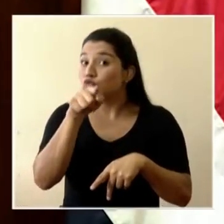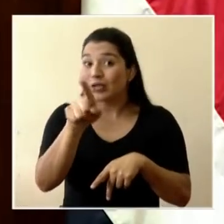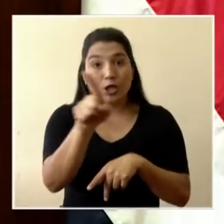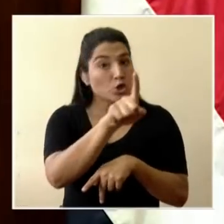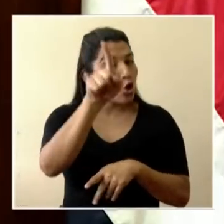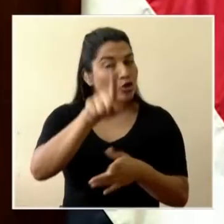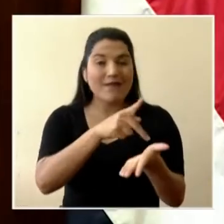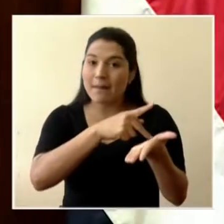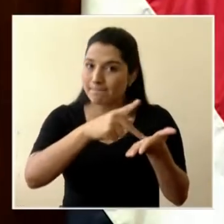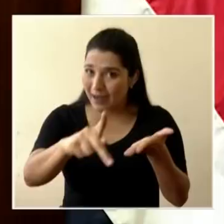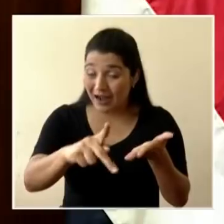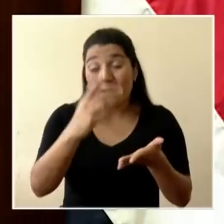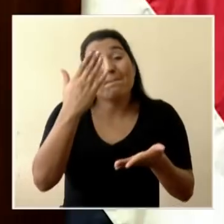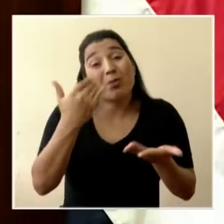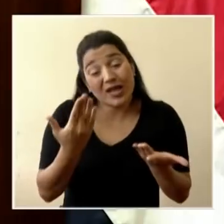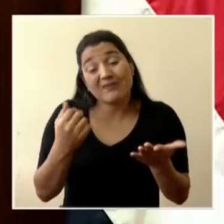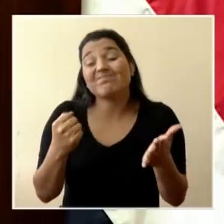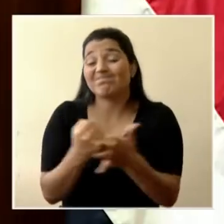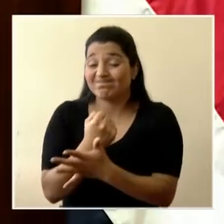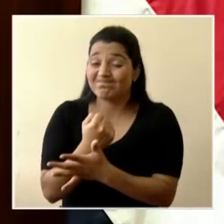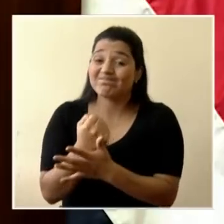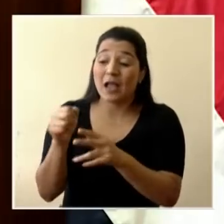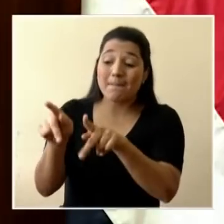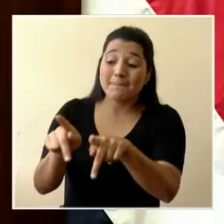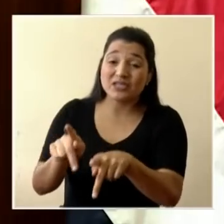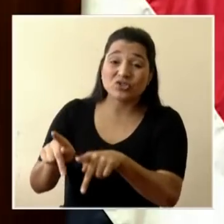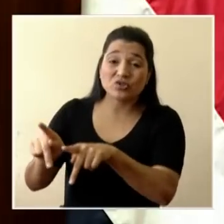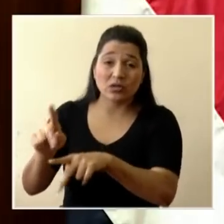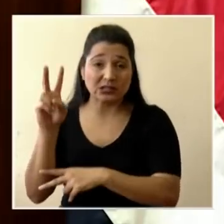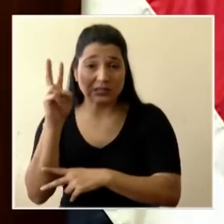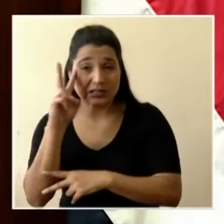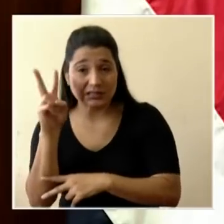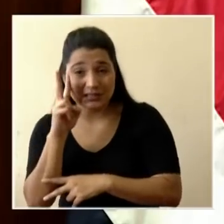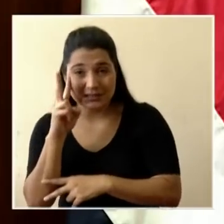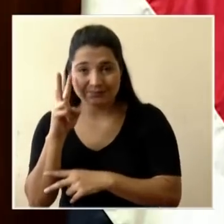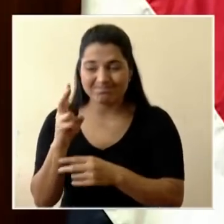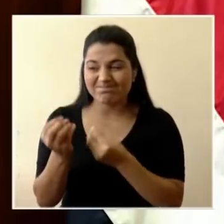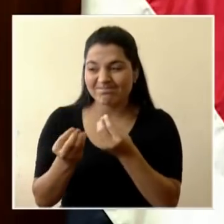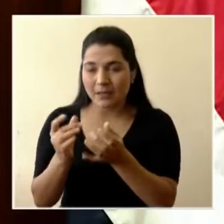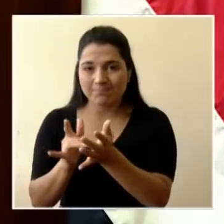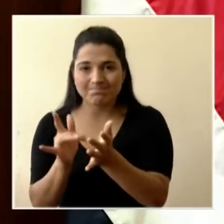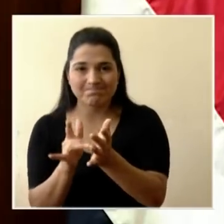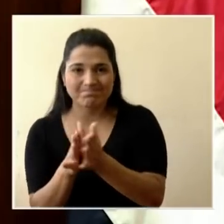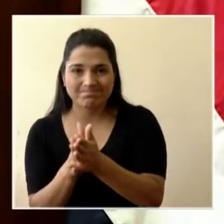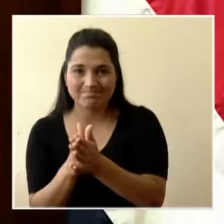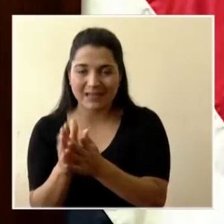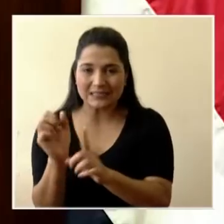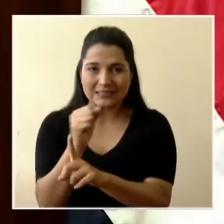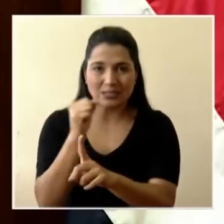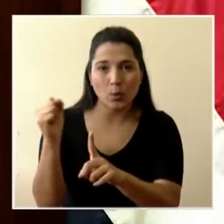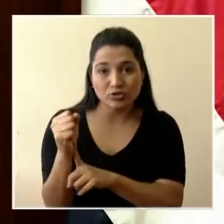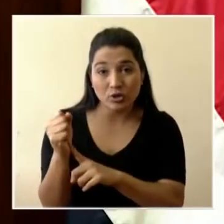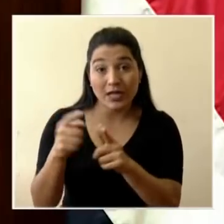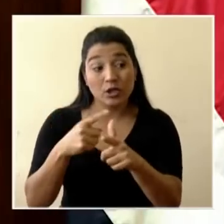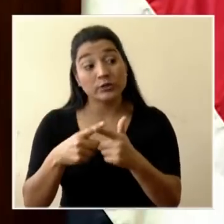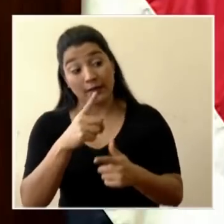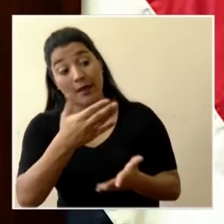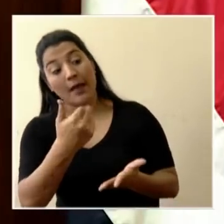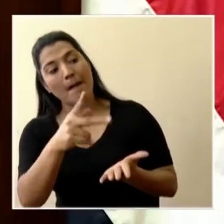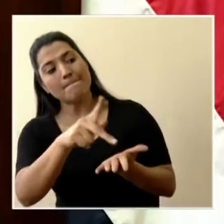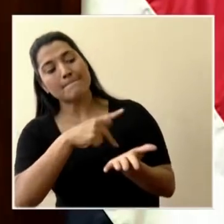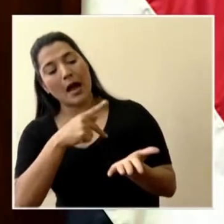porque por redes sociales lamentablemente hemos estado viendo personas que se ofrecen a pagar. Les recuerdo el acceso vía web